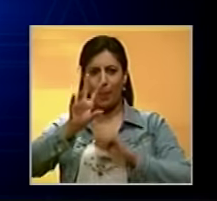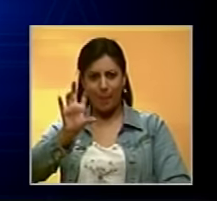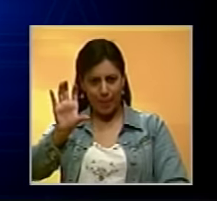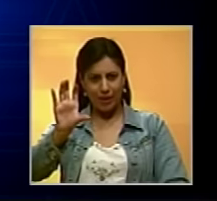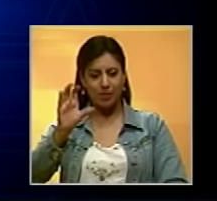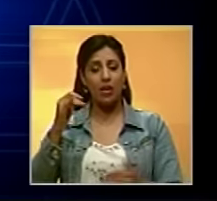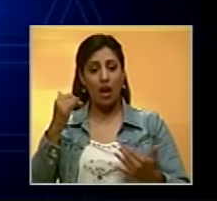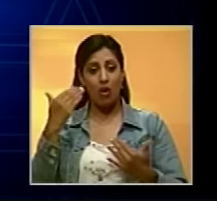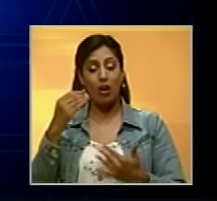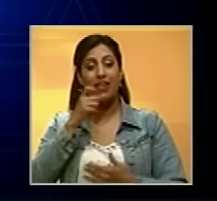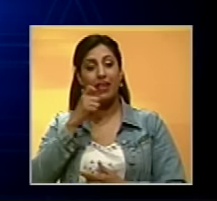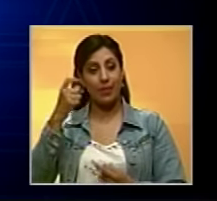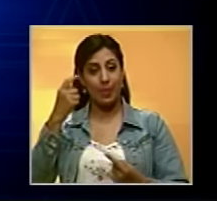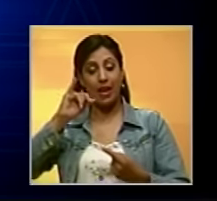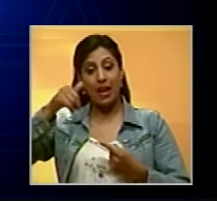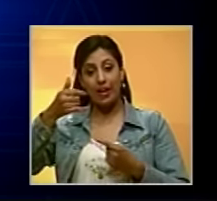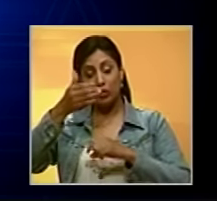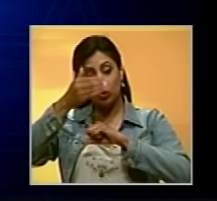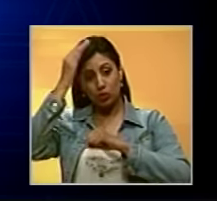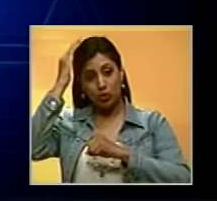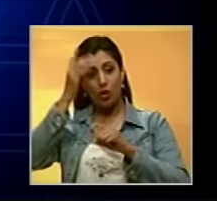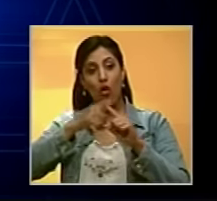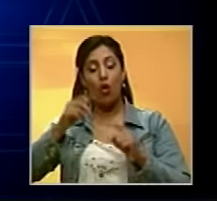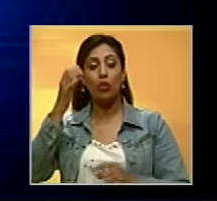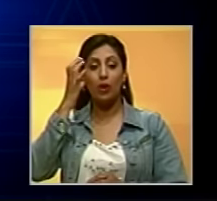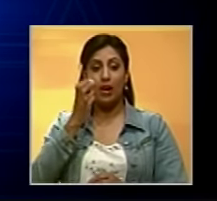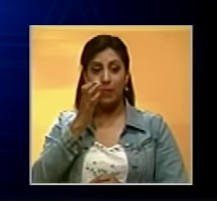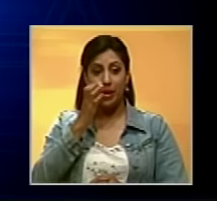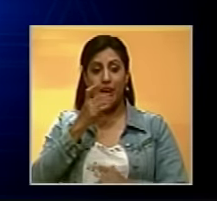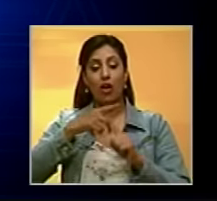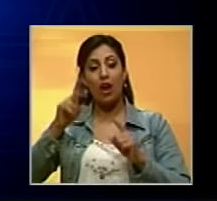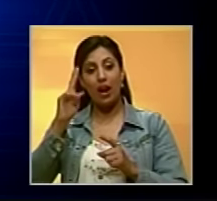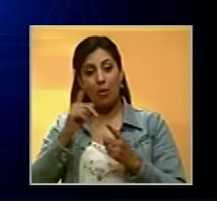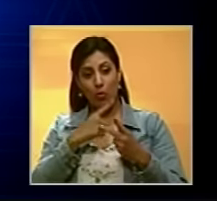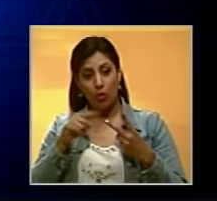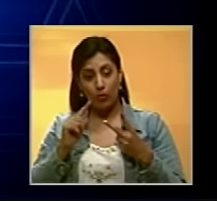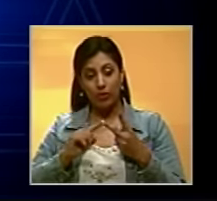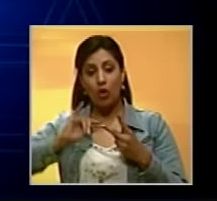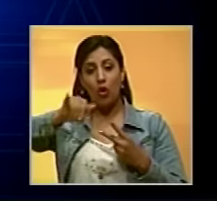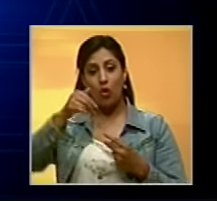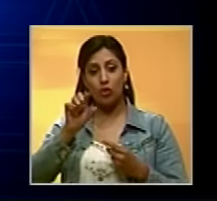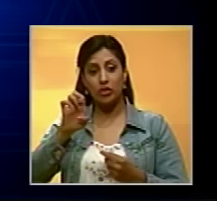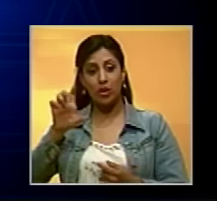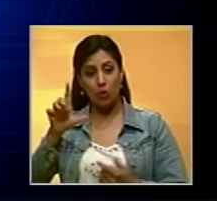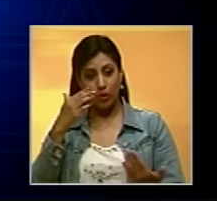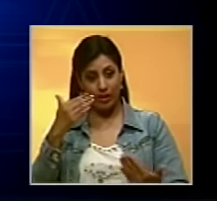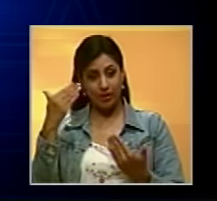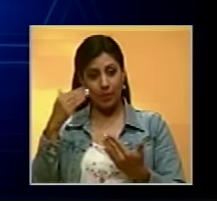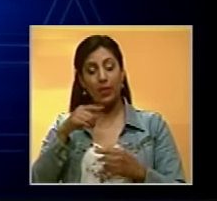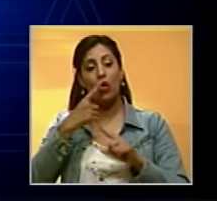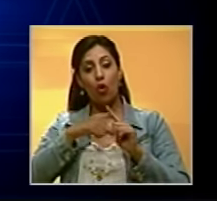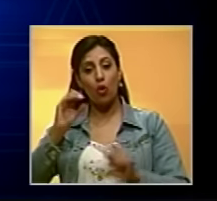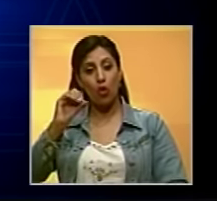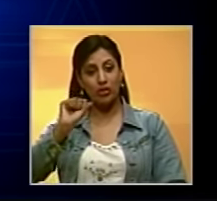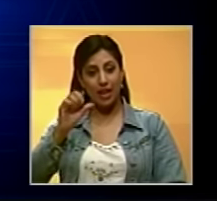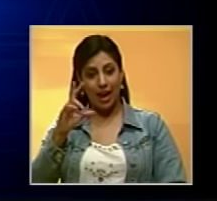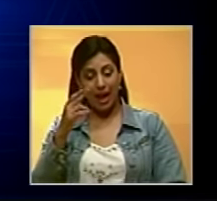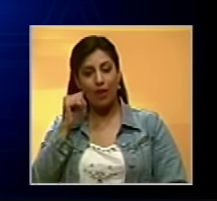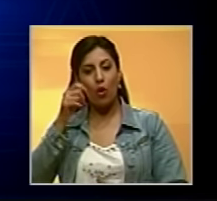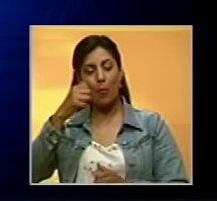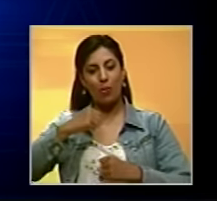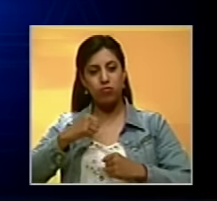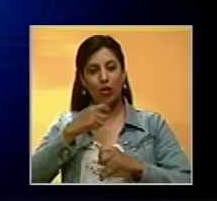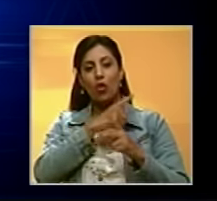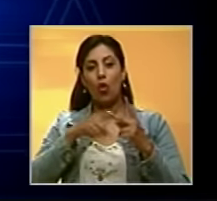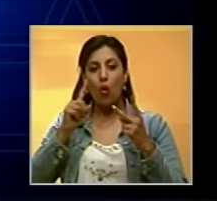venezolano ellos son Jesús torrealba Enrique capriles Ramón José Medina José Luis cartalla Óscar Antonio